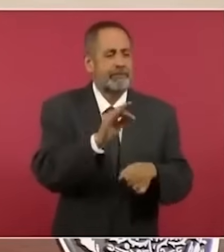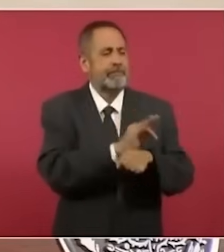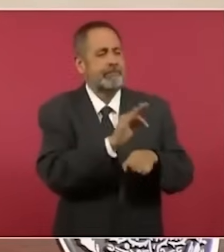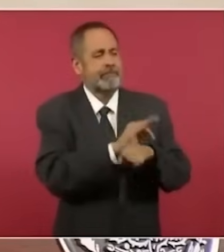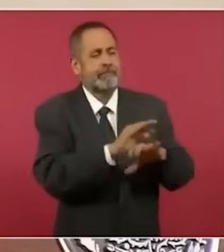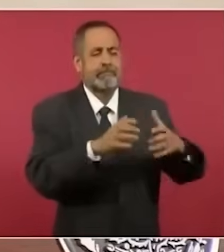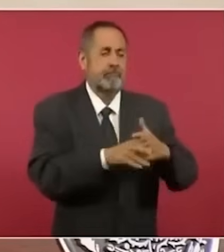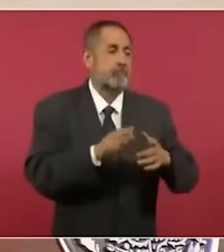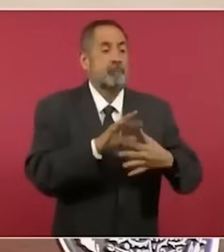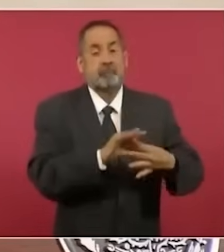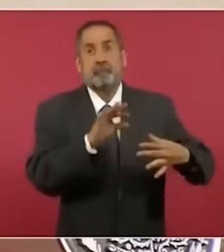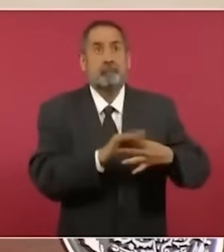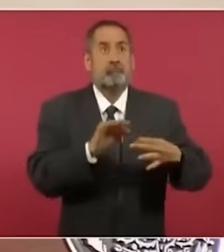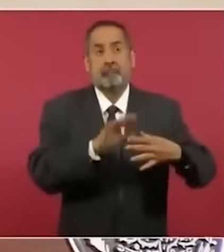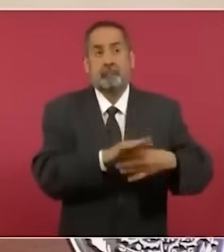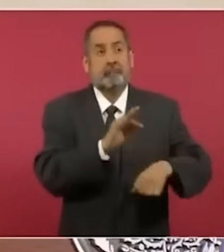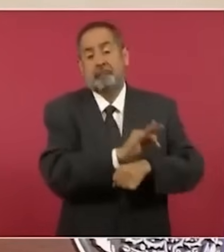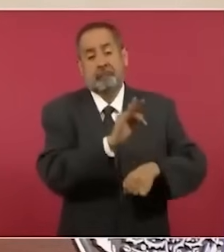Estos